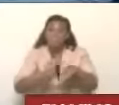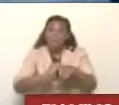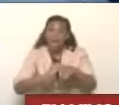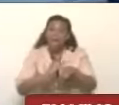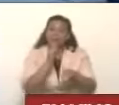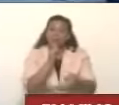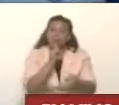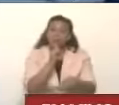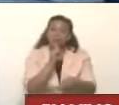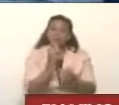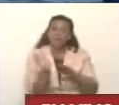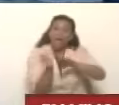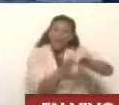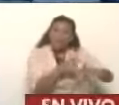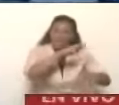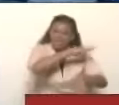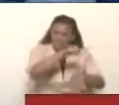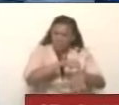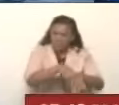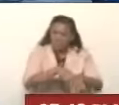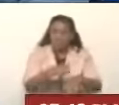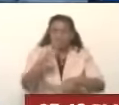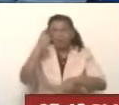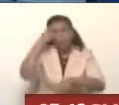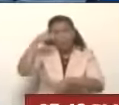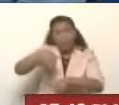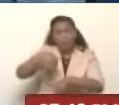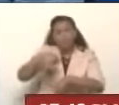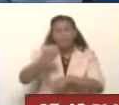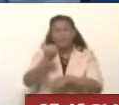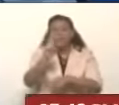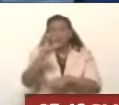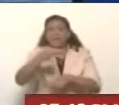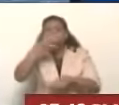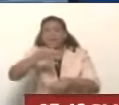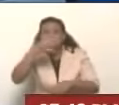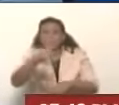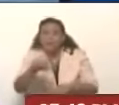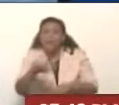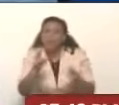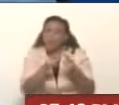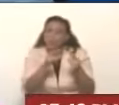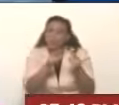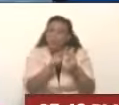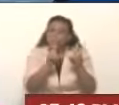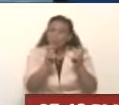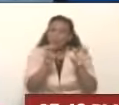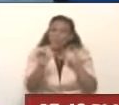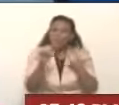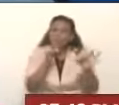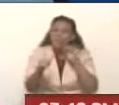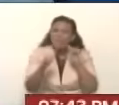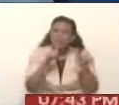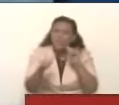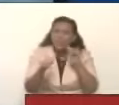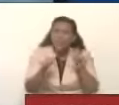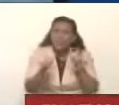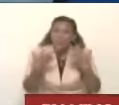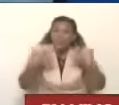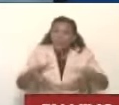entrar en el ámbito internacional. Hoy, en horas del mediodía, se dieron a conocer nuevos detalles de